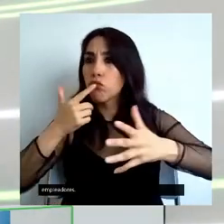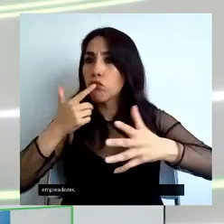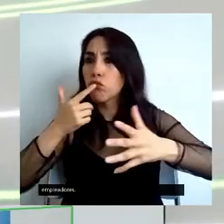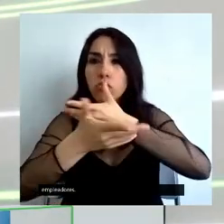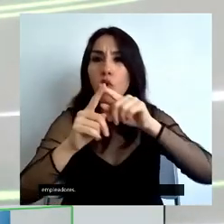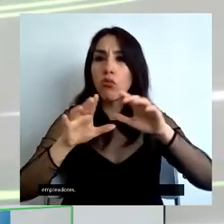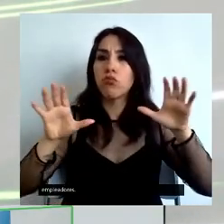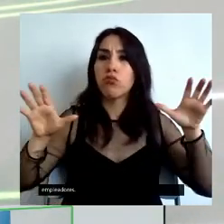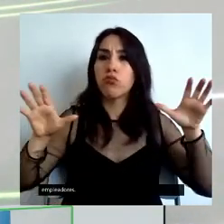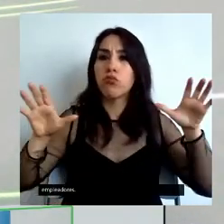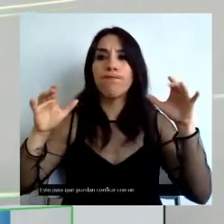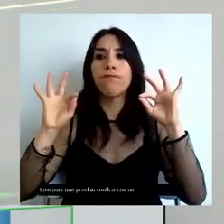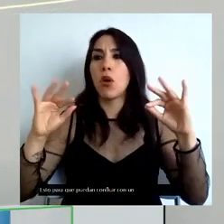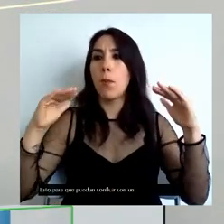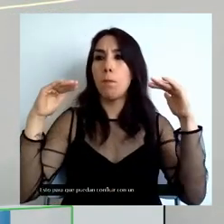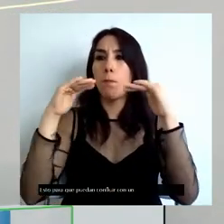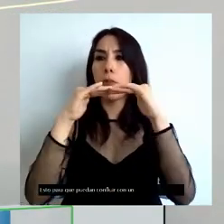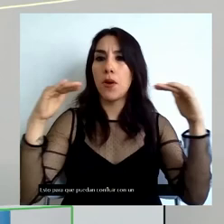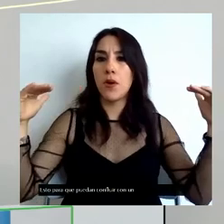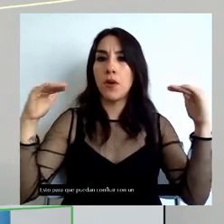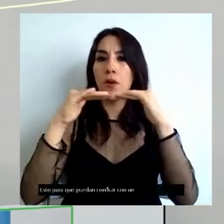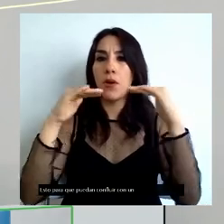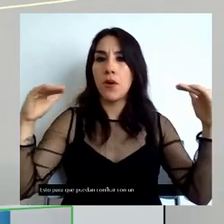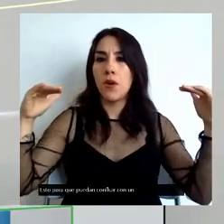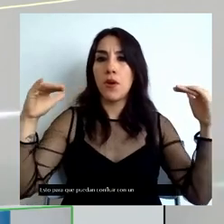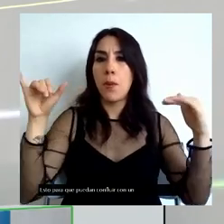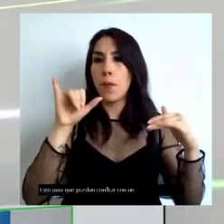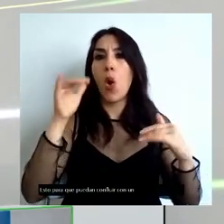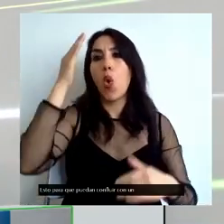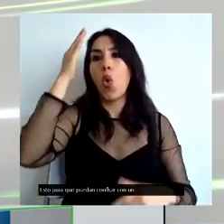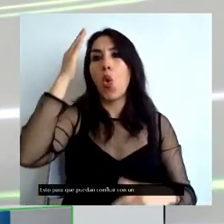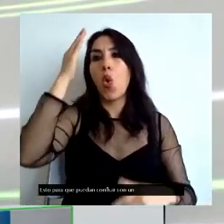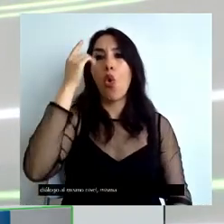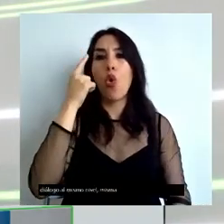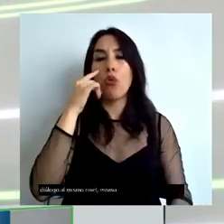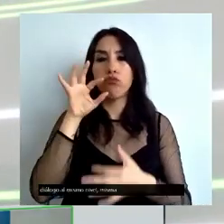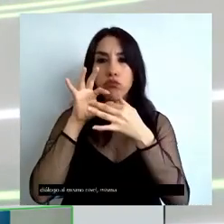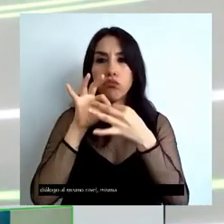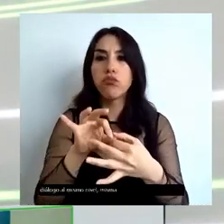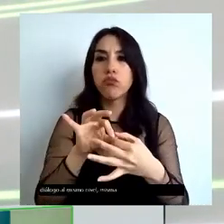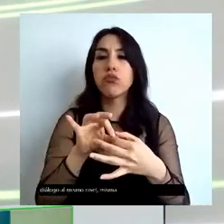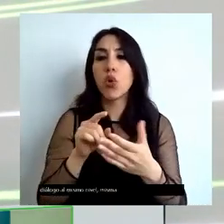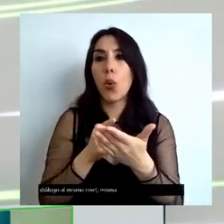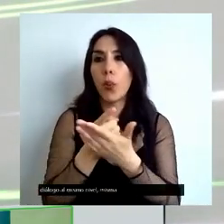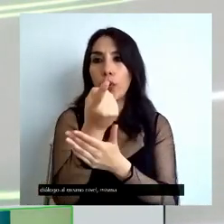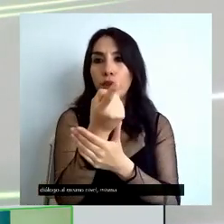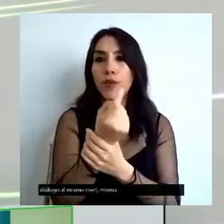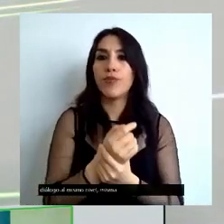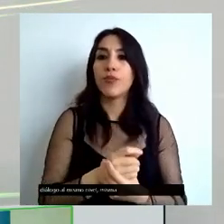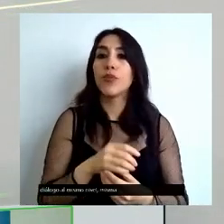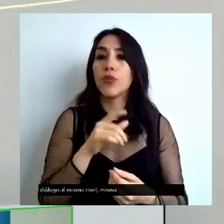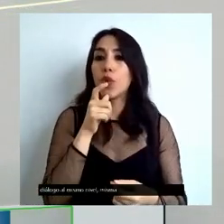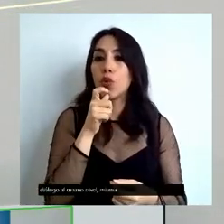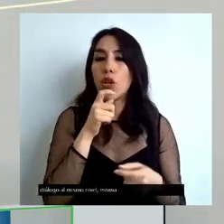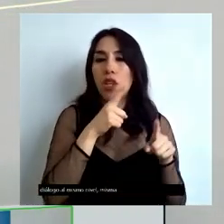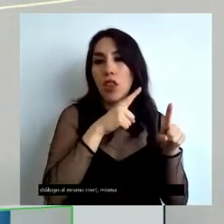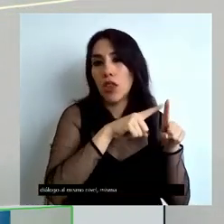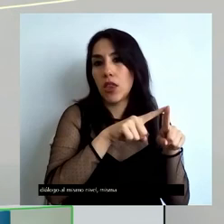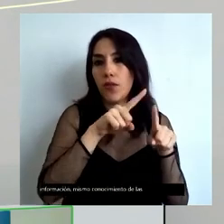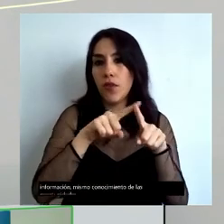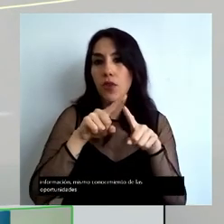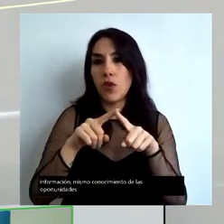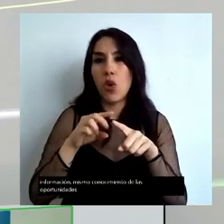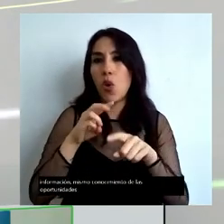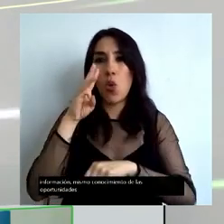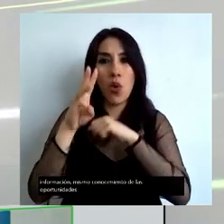información, el mismo conocimiento de las oportunidades y riesgos que tienen distintas formas de organizar el trabajo y que